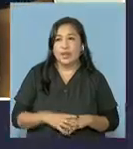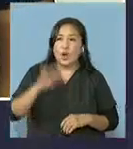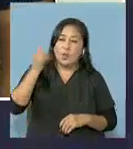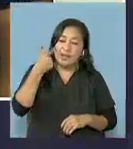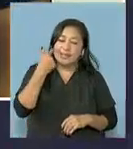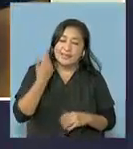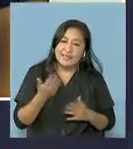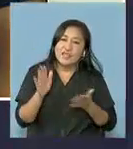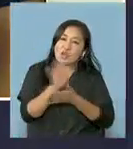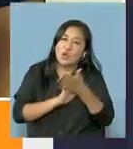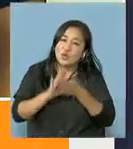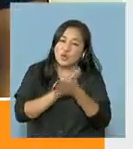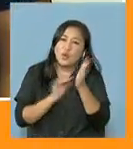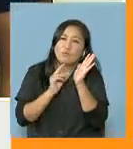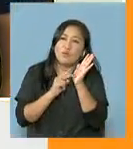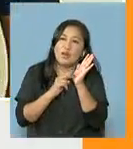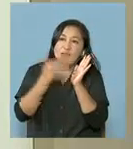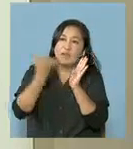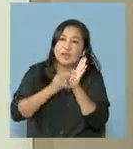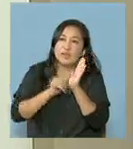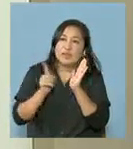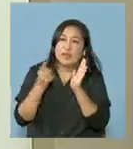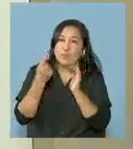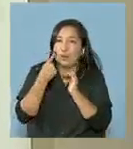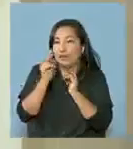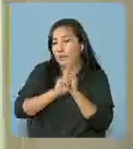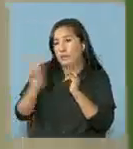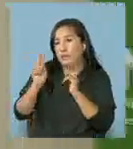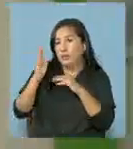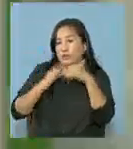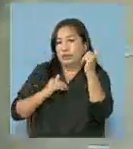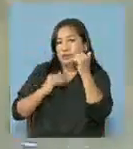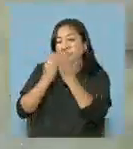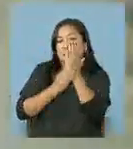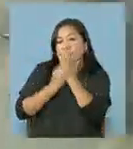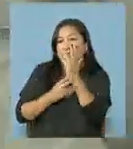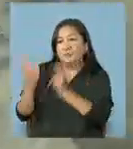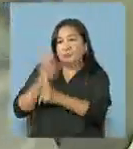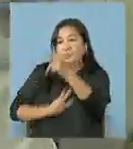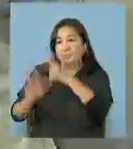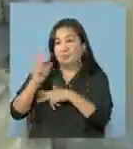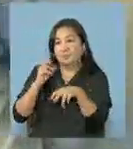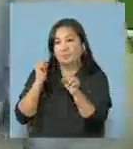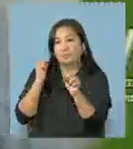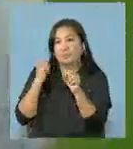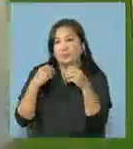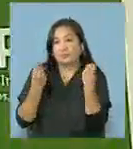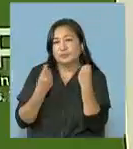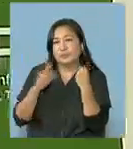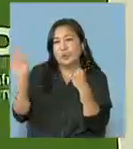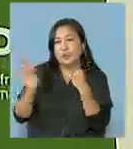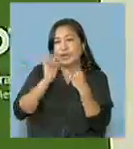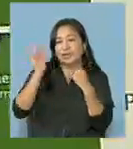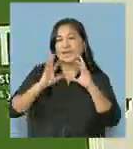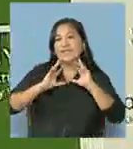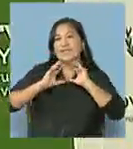Ahora sí, Mariana, ya ha solucionado este problema que teníamos. Y bueno, ministro, estaba confirmando que se trata ya ahora no de una dirección,